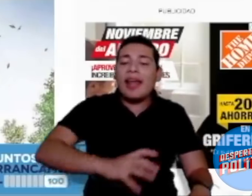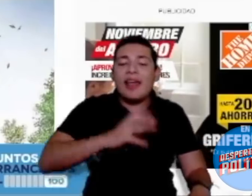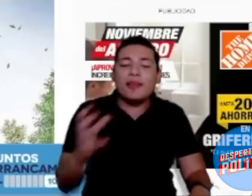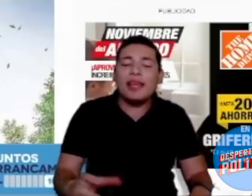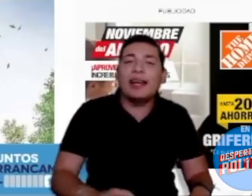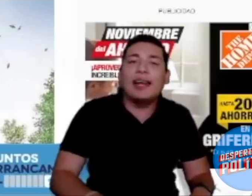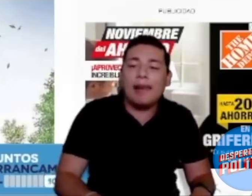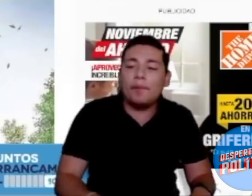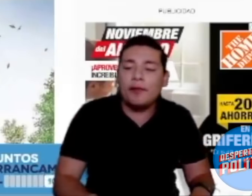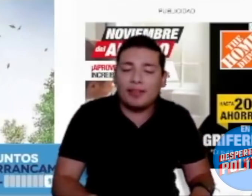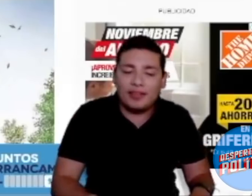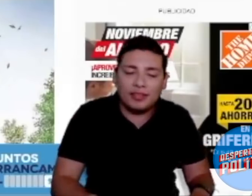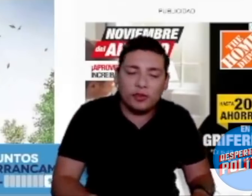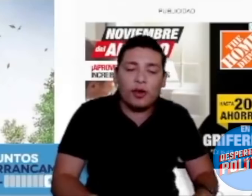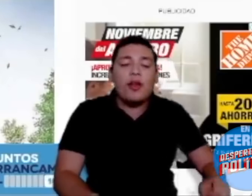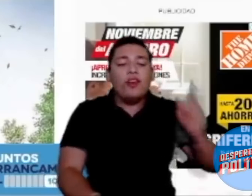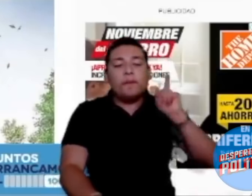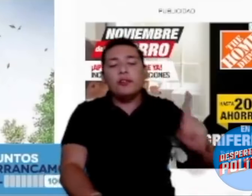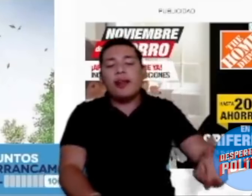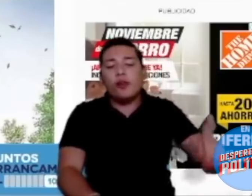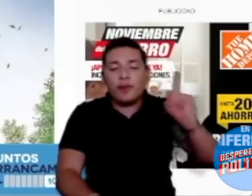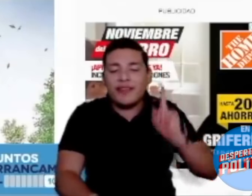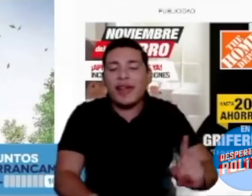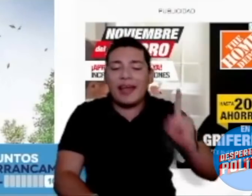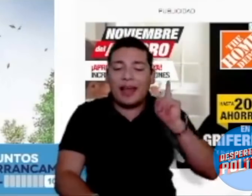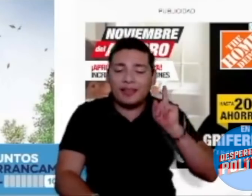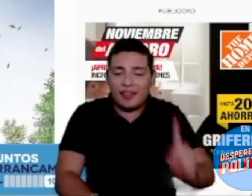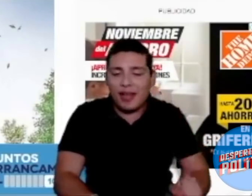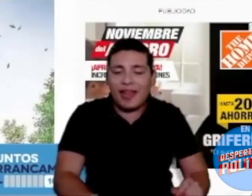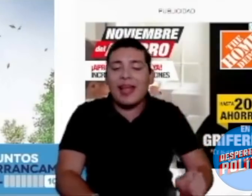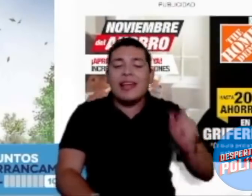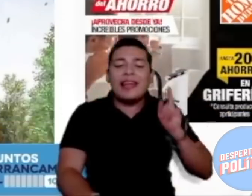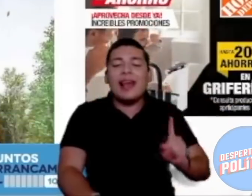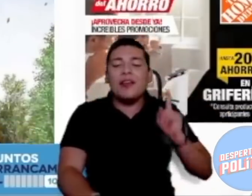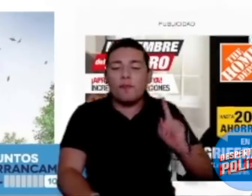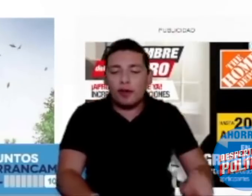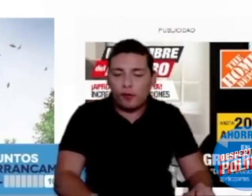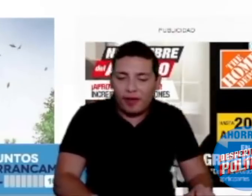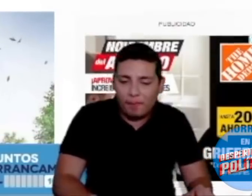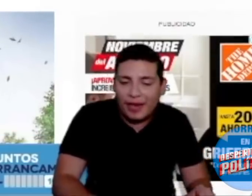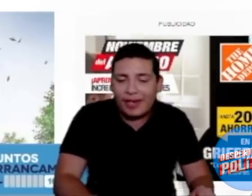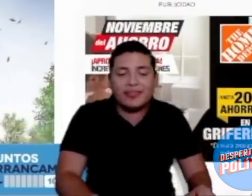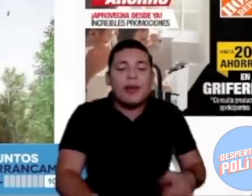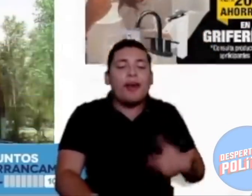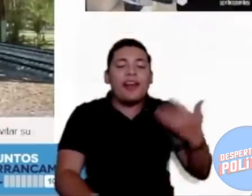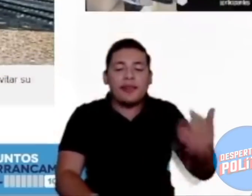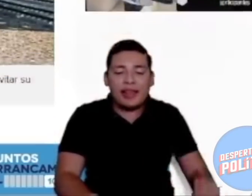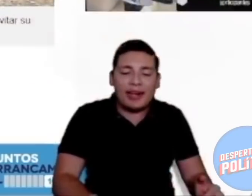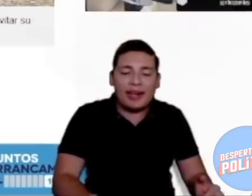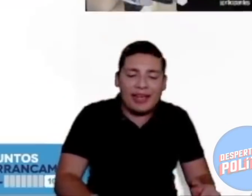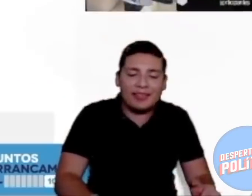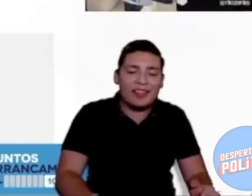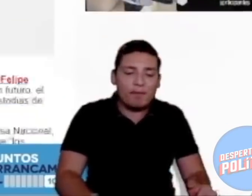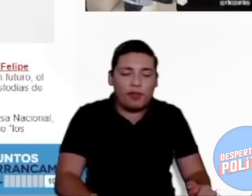para evitar la privatización. López Obrador brinda al Tren Maya y al Aeropuerto Felipe Ángeles para